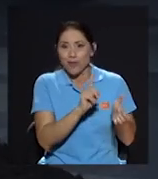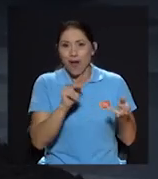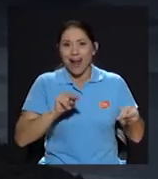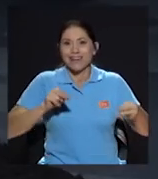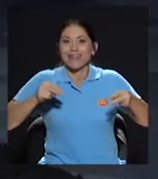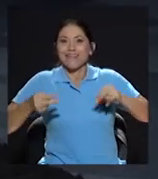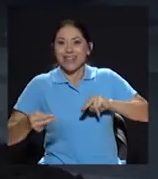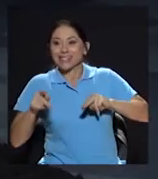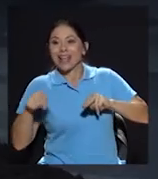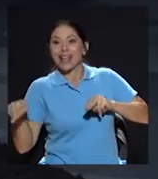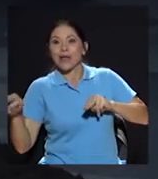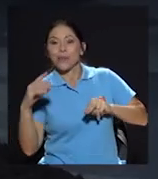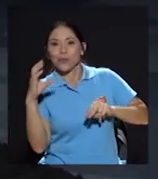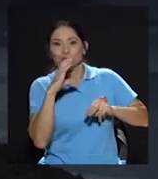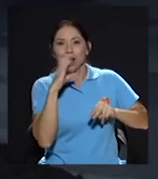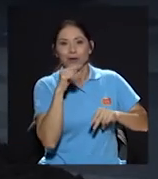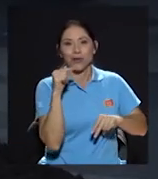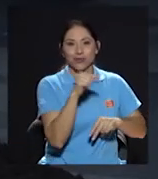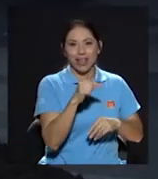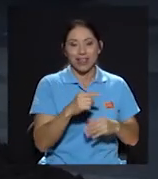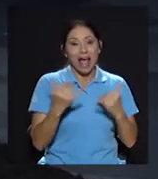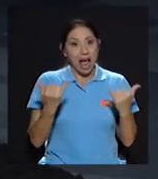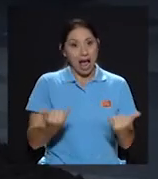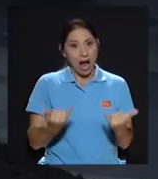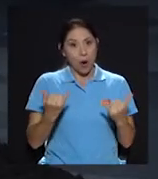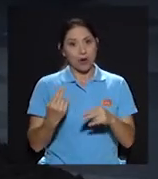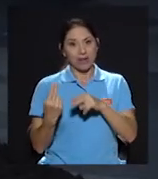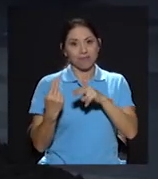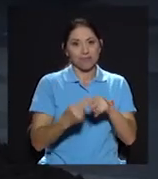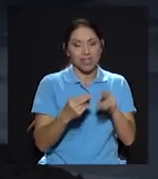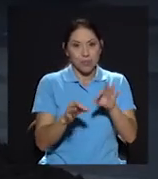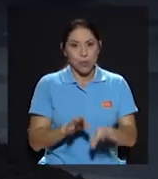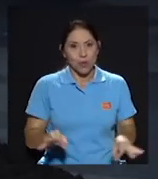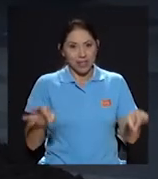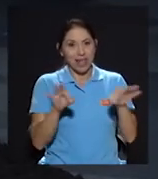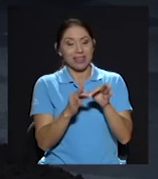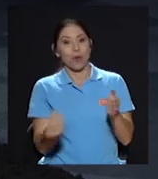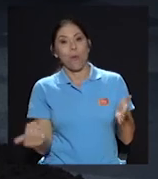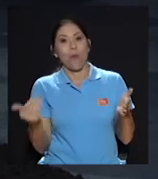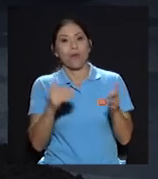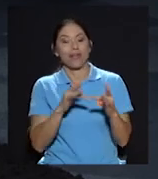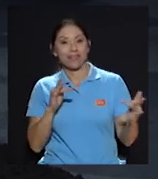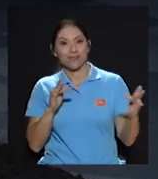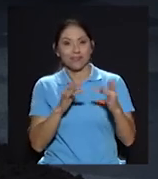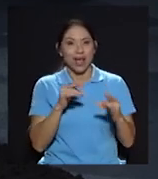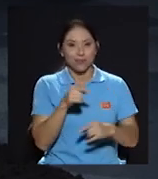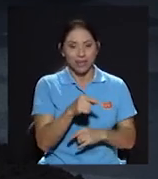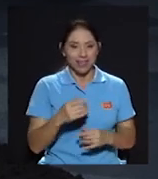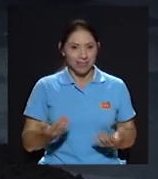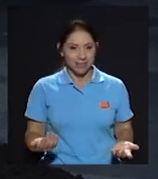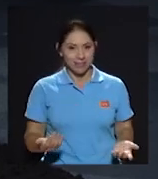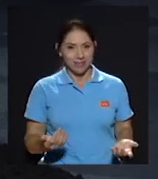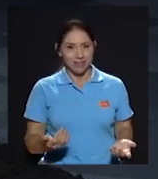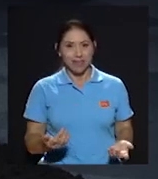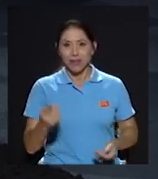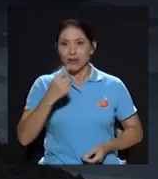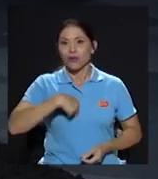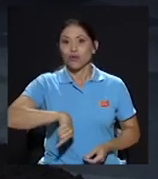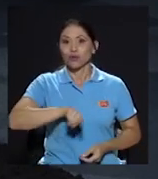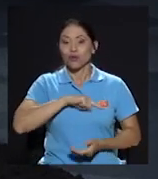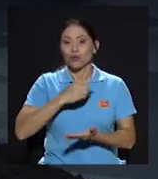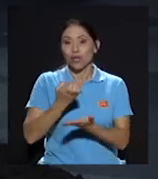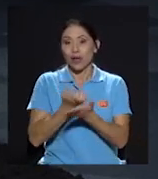ahora en esta otra posición tan importante se la buscaron a ustedes nosotros los